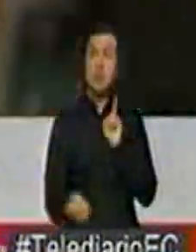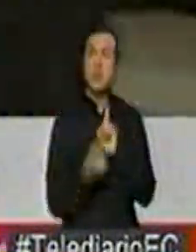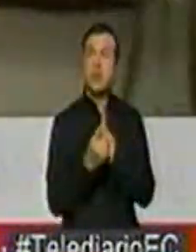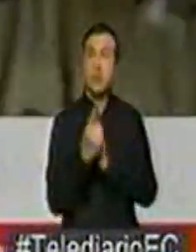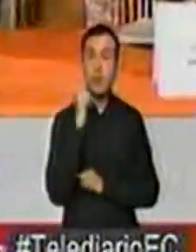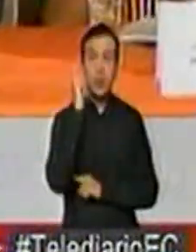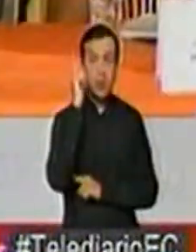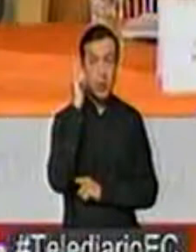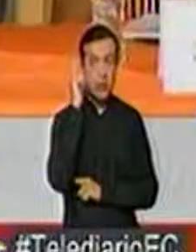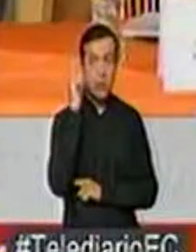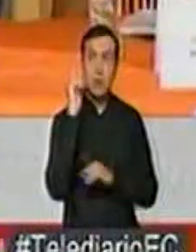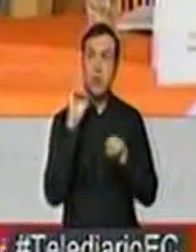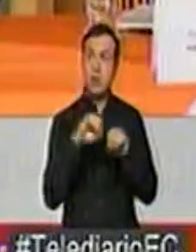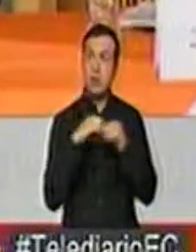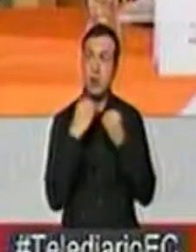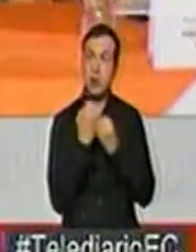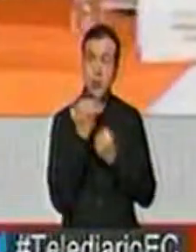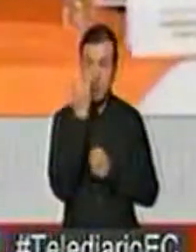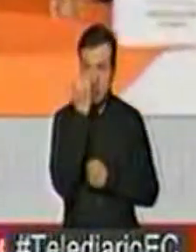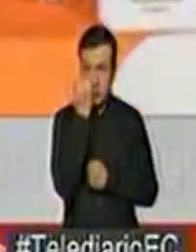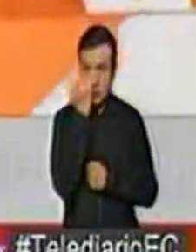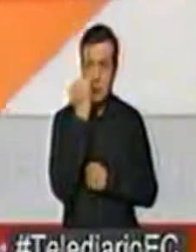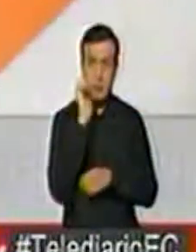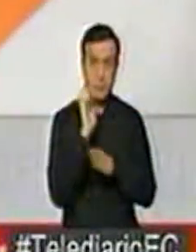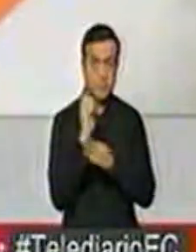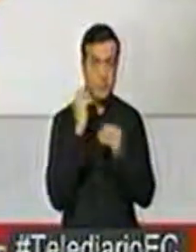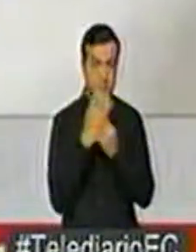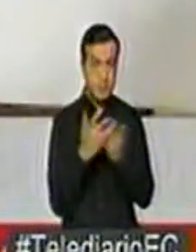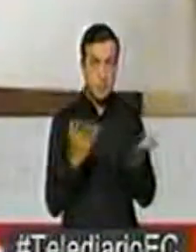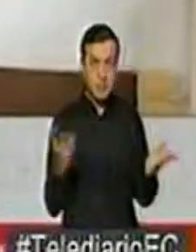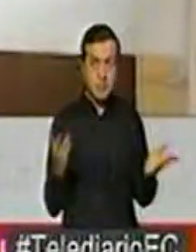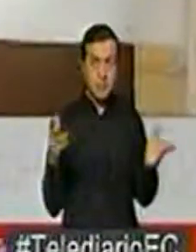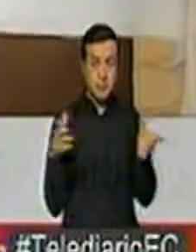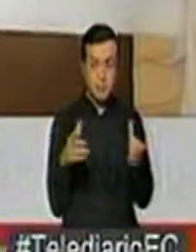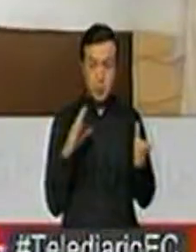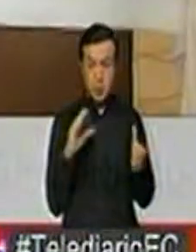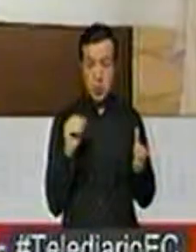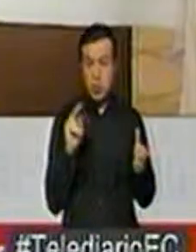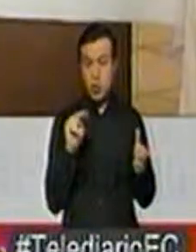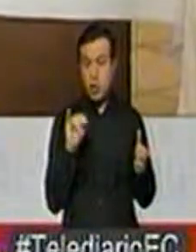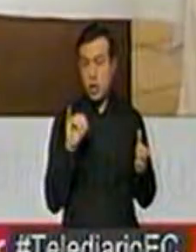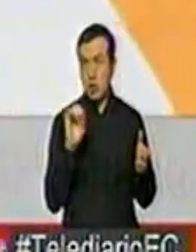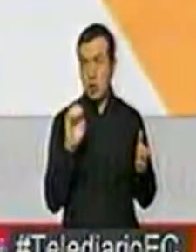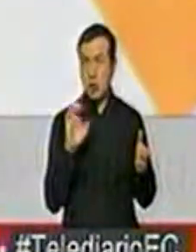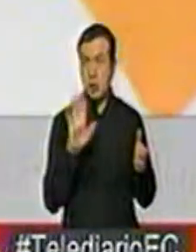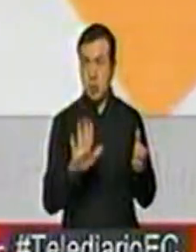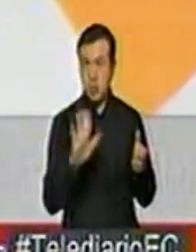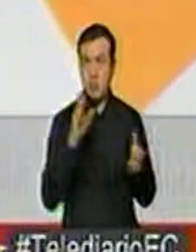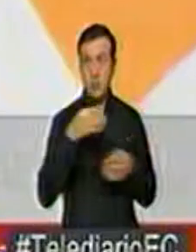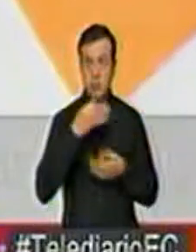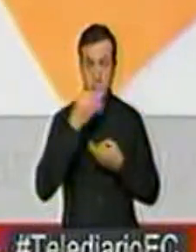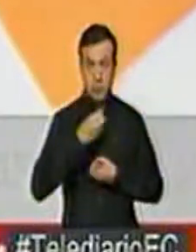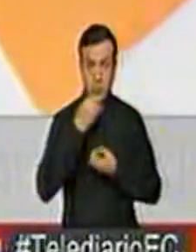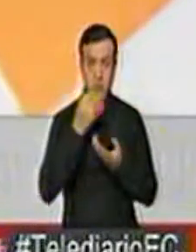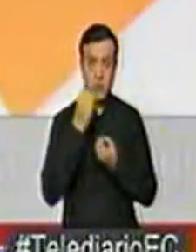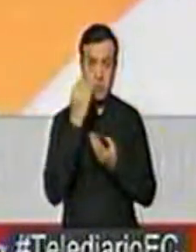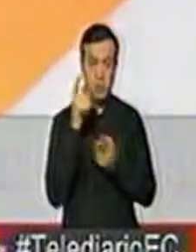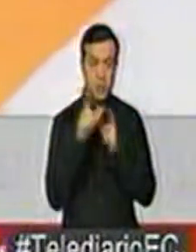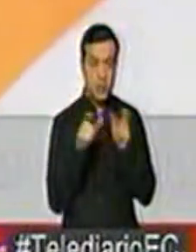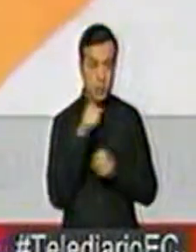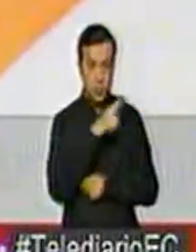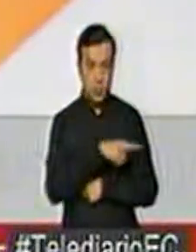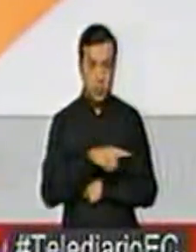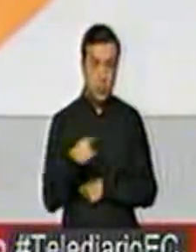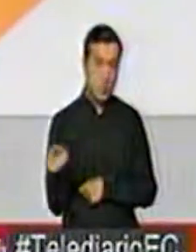los dirigentes de las organizaciones indígenas del país. En la sede de la CONAIE se presentaron de manera formal los casos de los ciudadanos